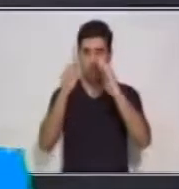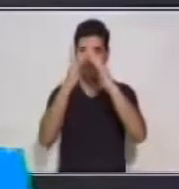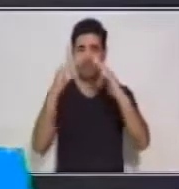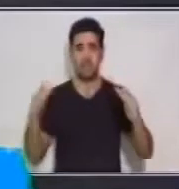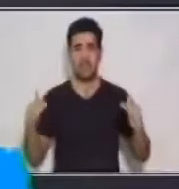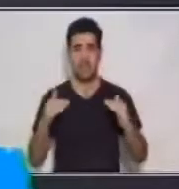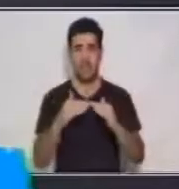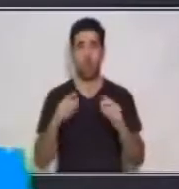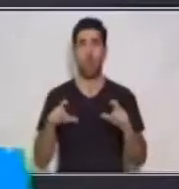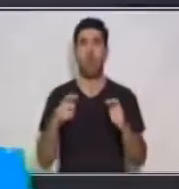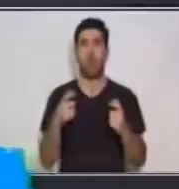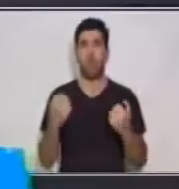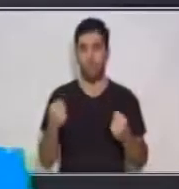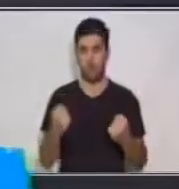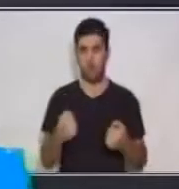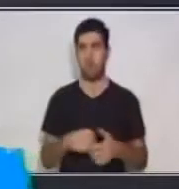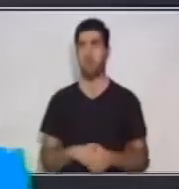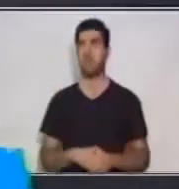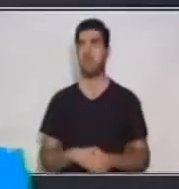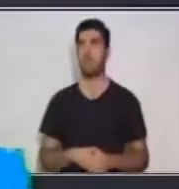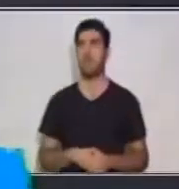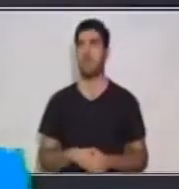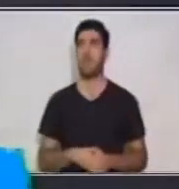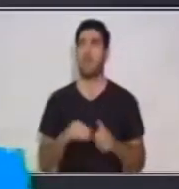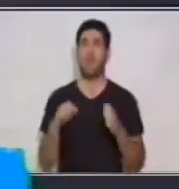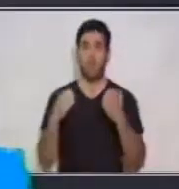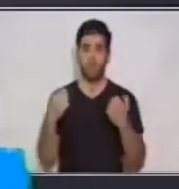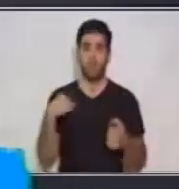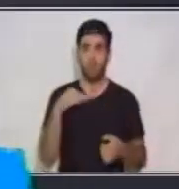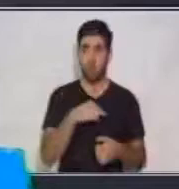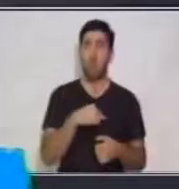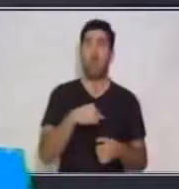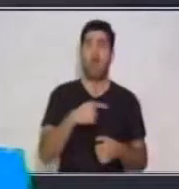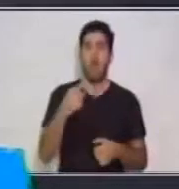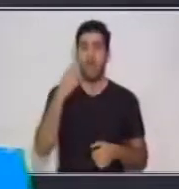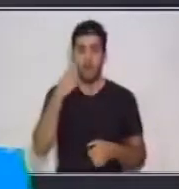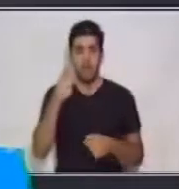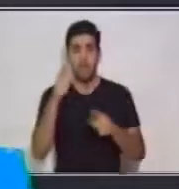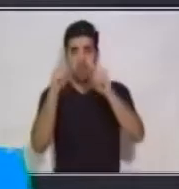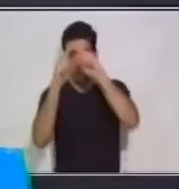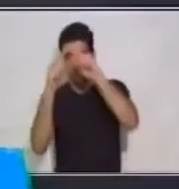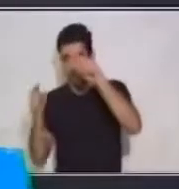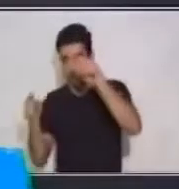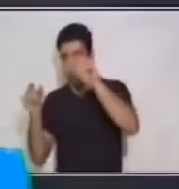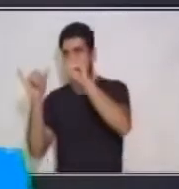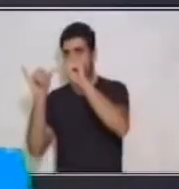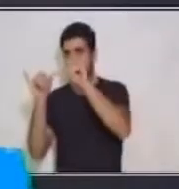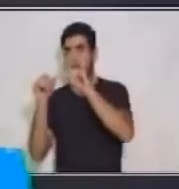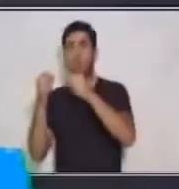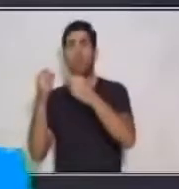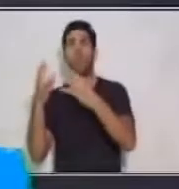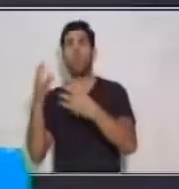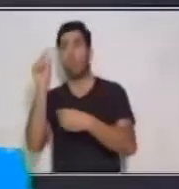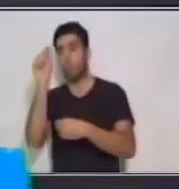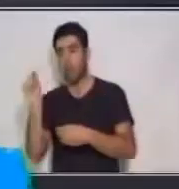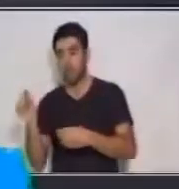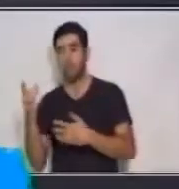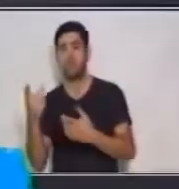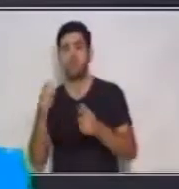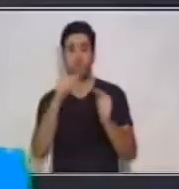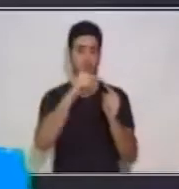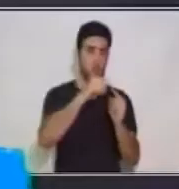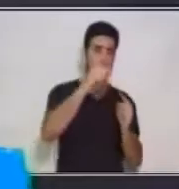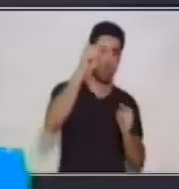otra. Entonces, vamos a calcular estas distancias porque nos dieron la velocidad y el